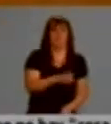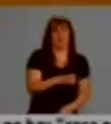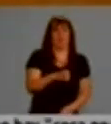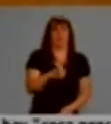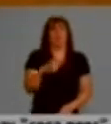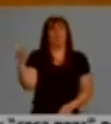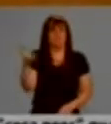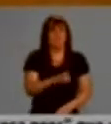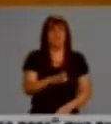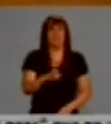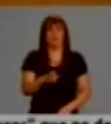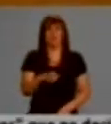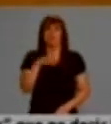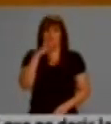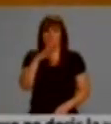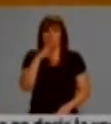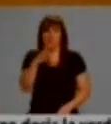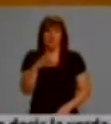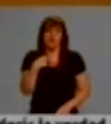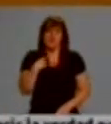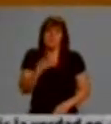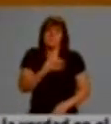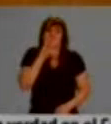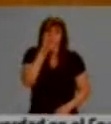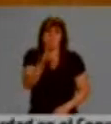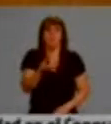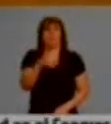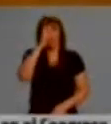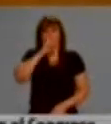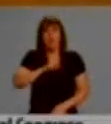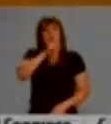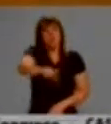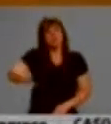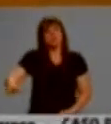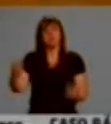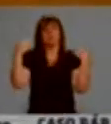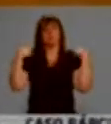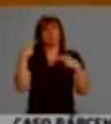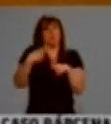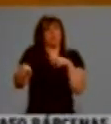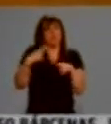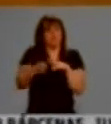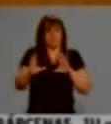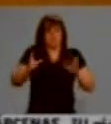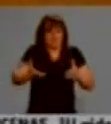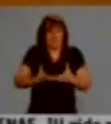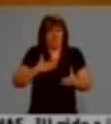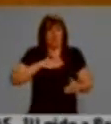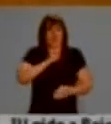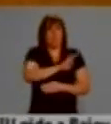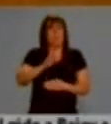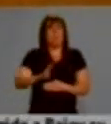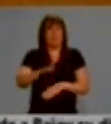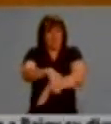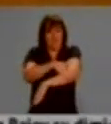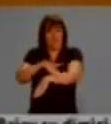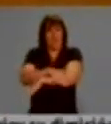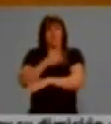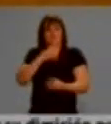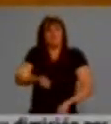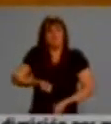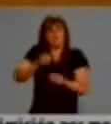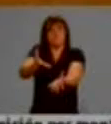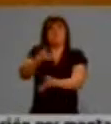Cámara. Abochorna recordar que los responsables políticos de su partido y de su Gobierno han manifestado que